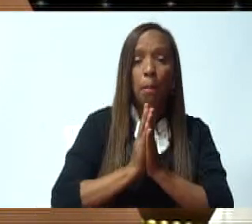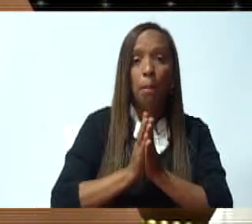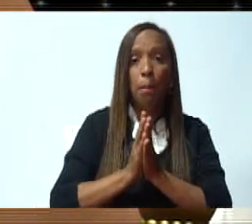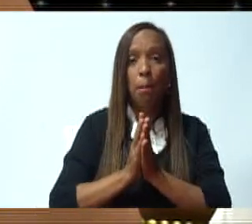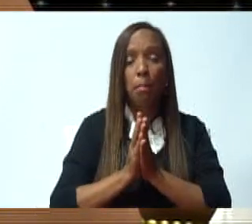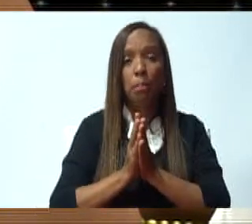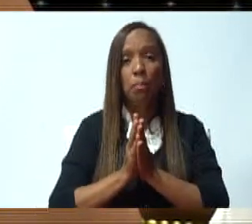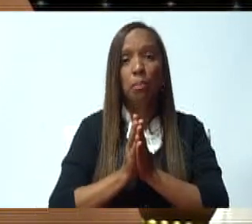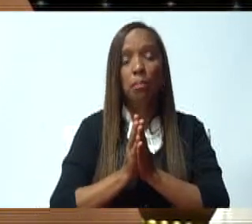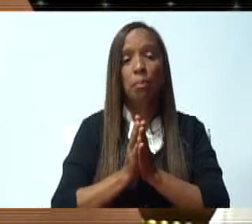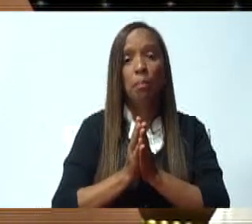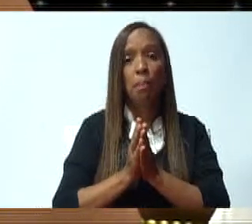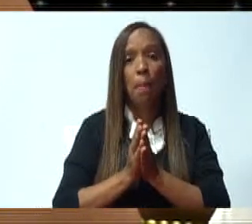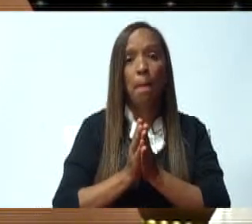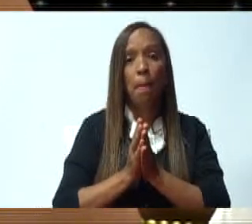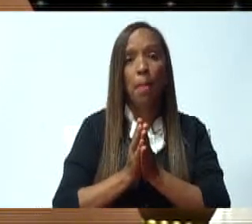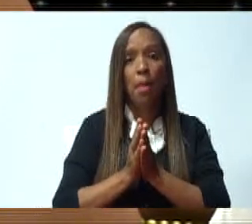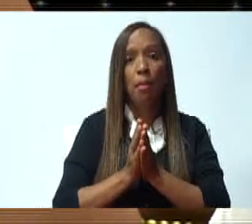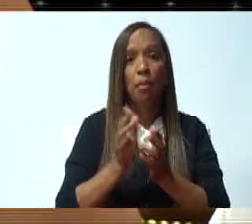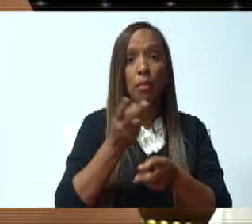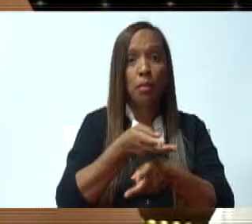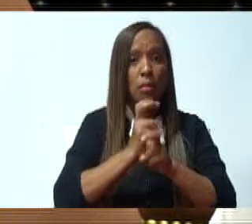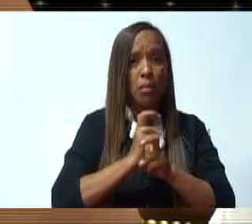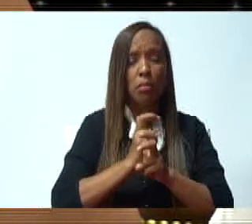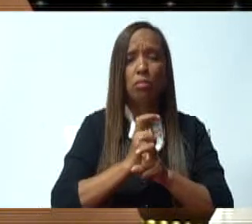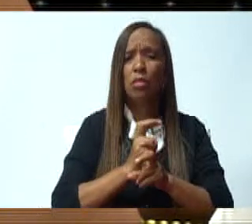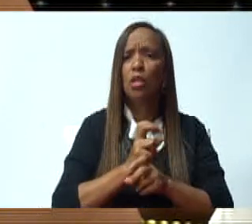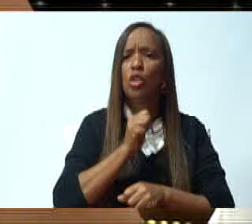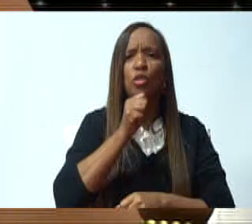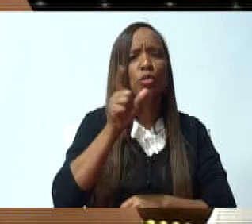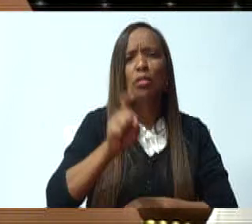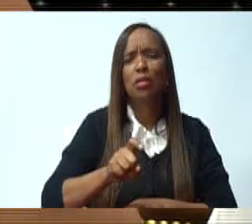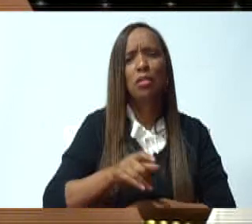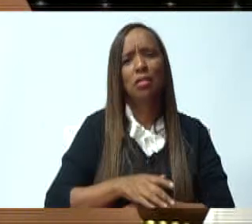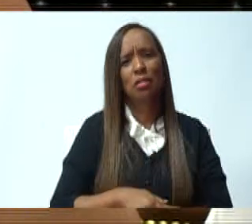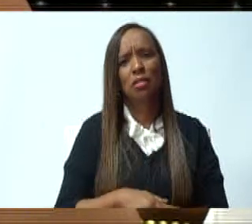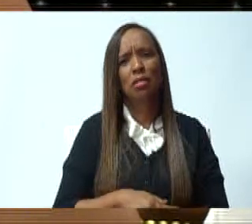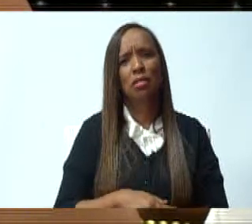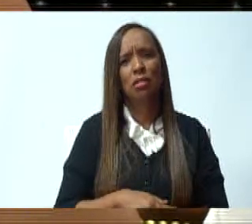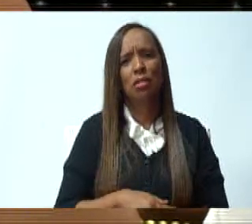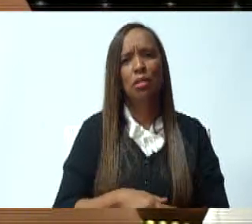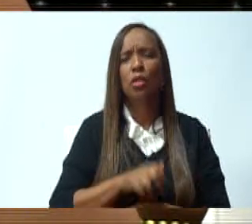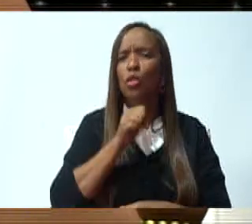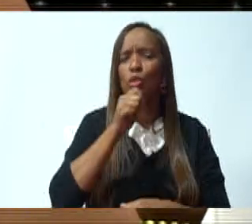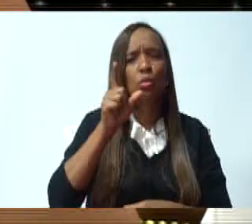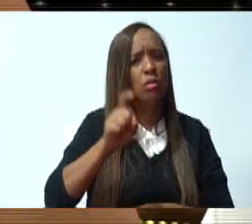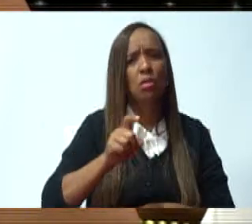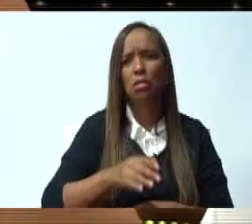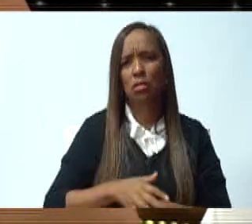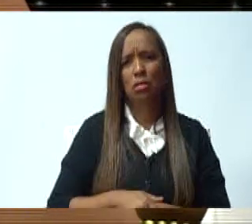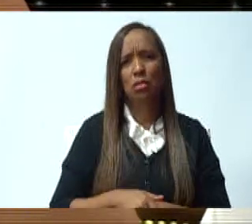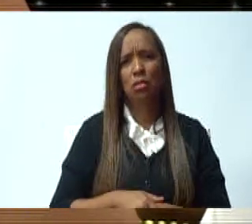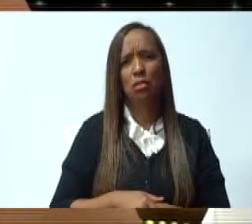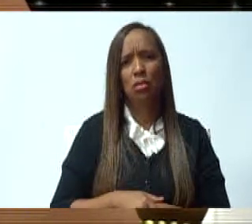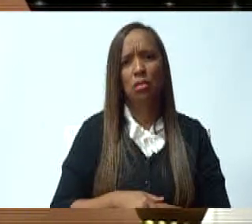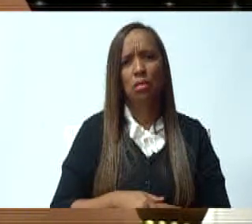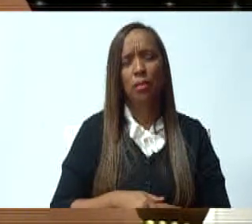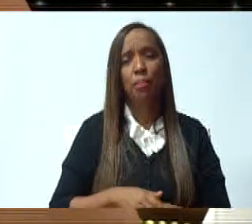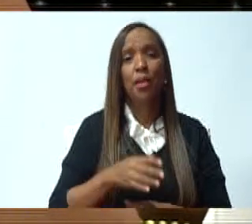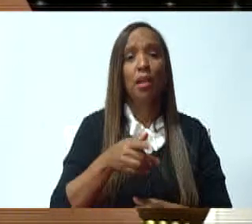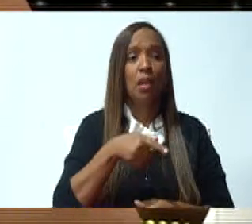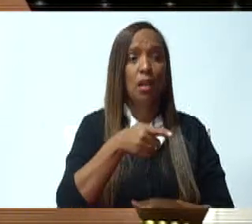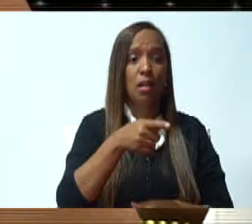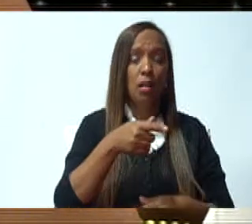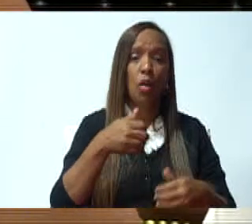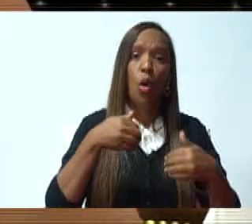tomar préstamos para que nosotros tengamos nuestros jóvenes con un trabajo digno. Con este proyecto no hay necesidad